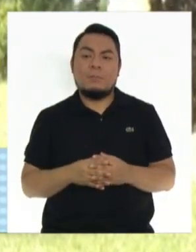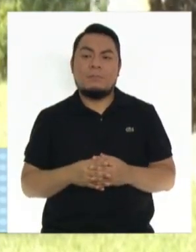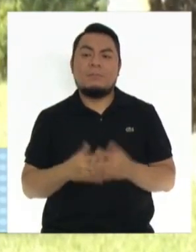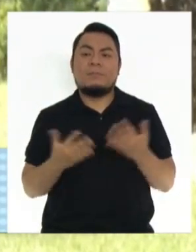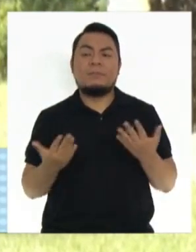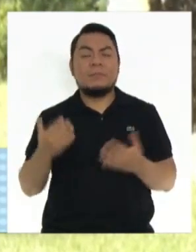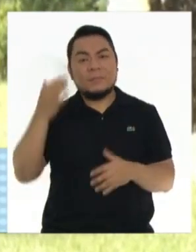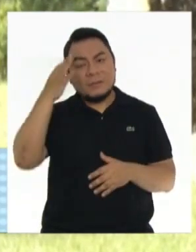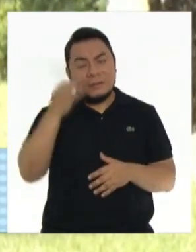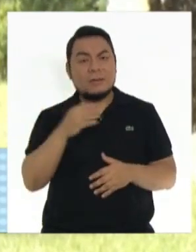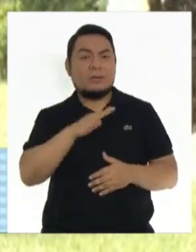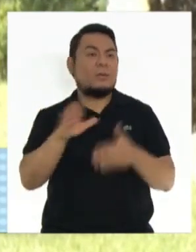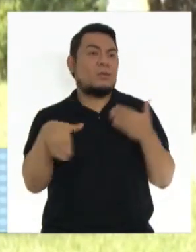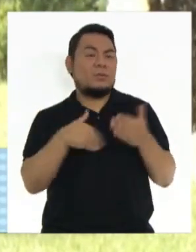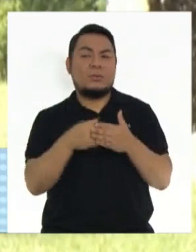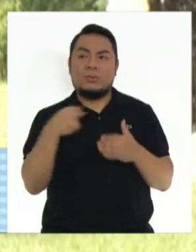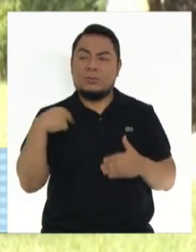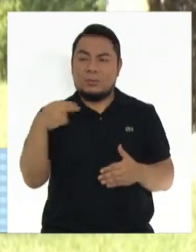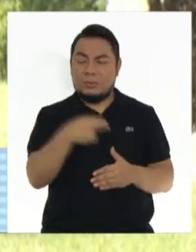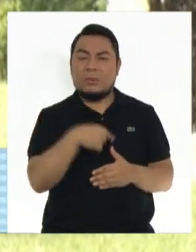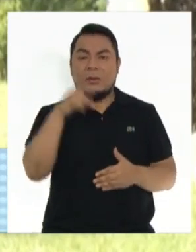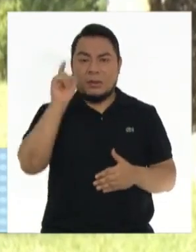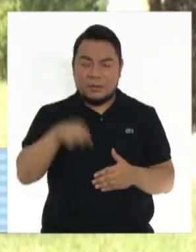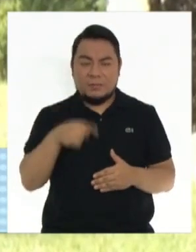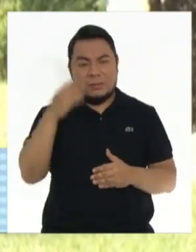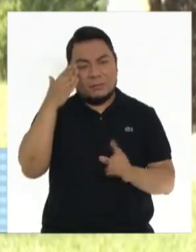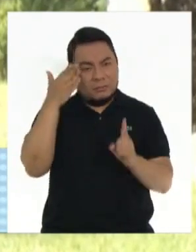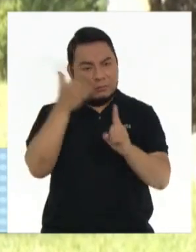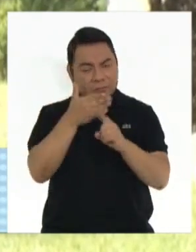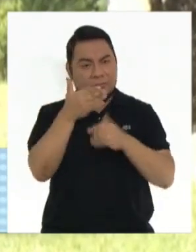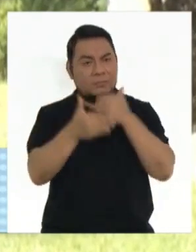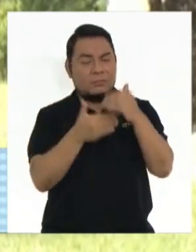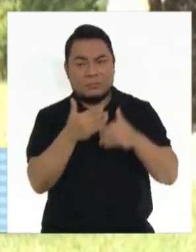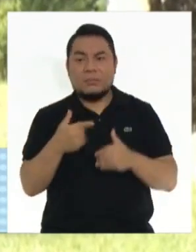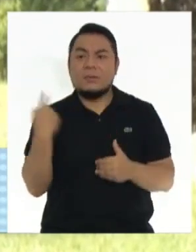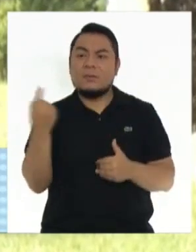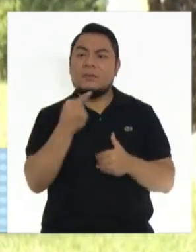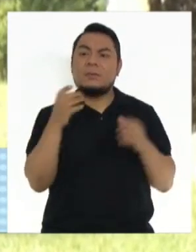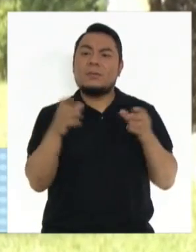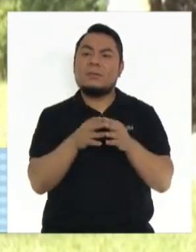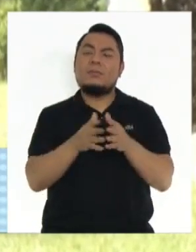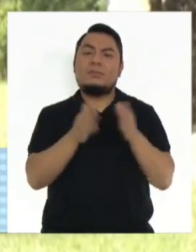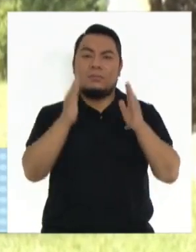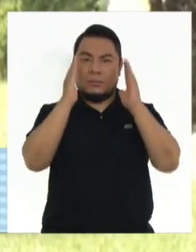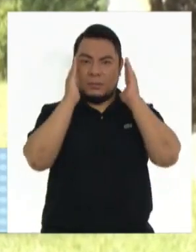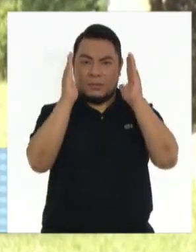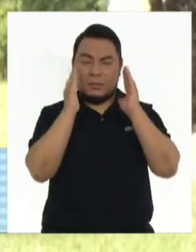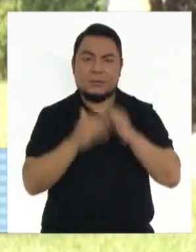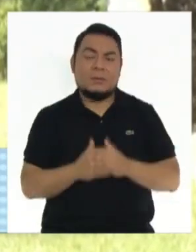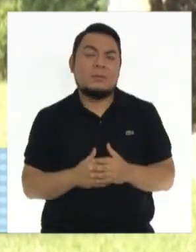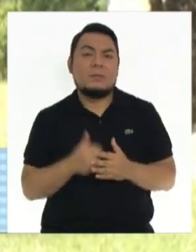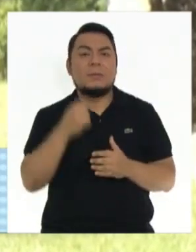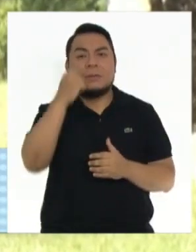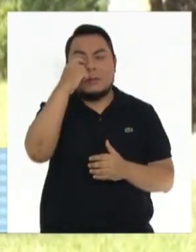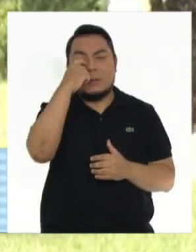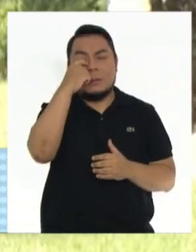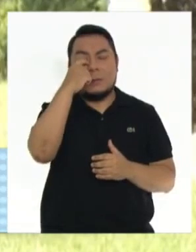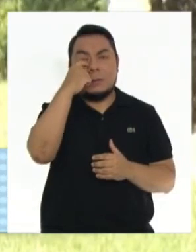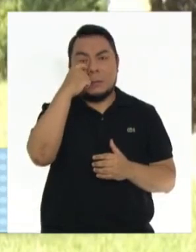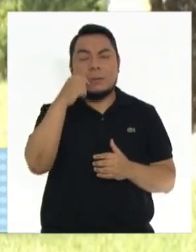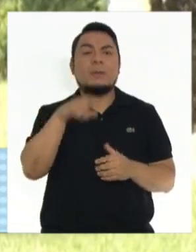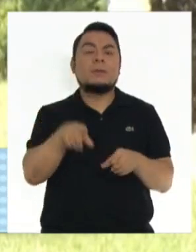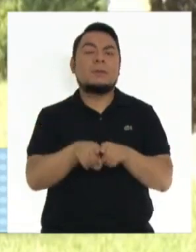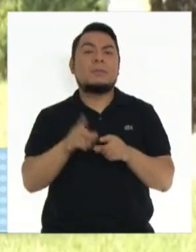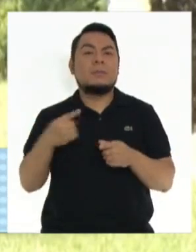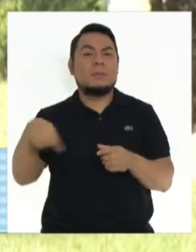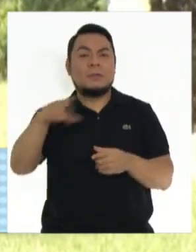Creo que todos nosotros tenemos que ir en esa línea, todos nosotros tenemos que estar muy atentos y